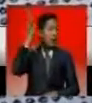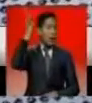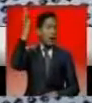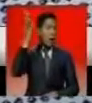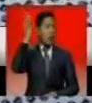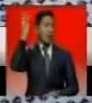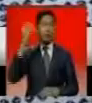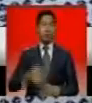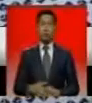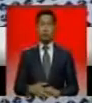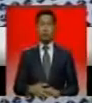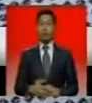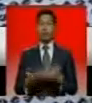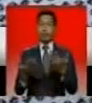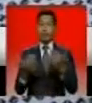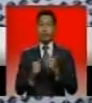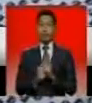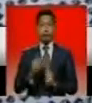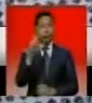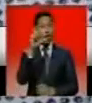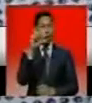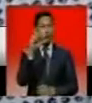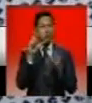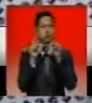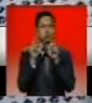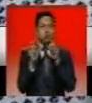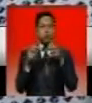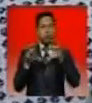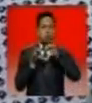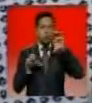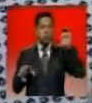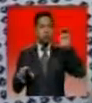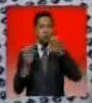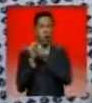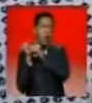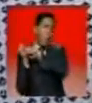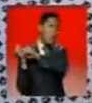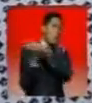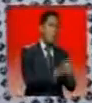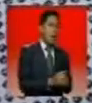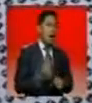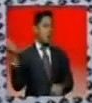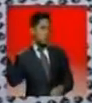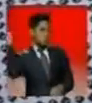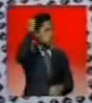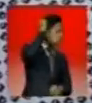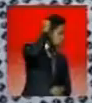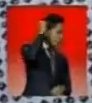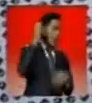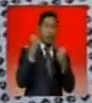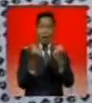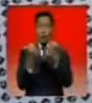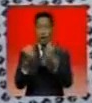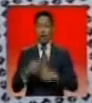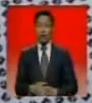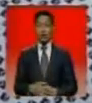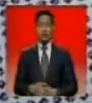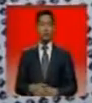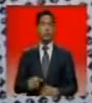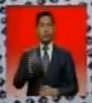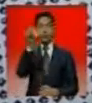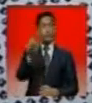Por una nada no rompen el hueso del cráneo. Y este atentado criminal